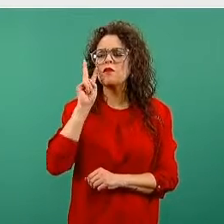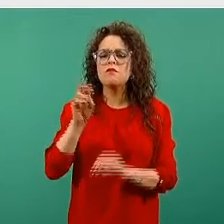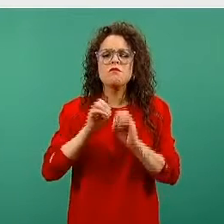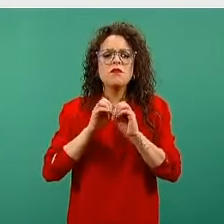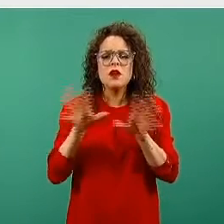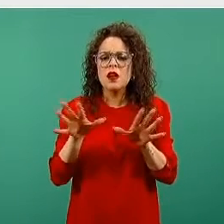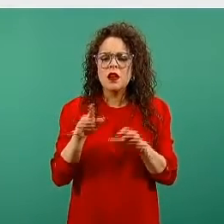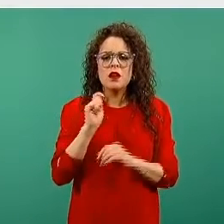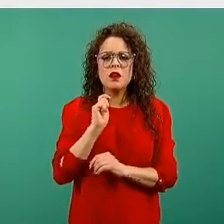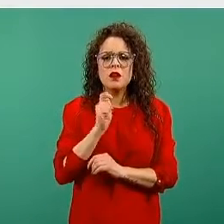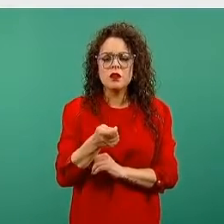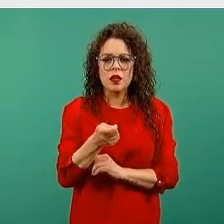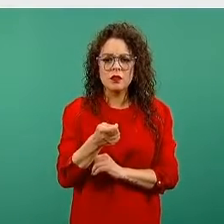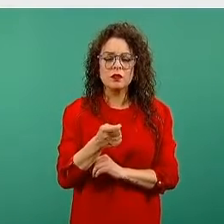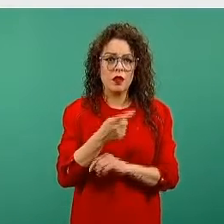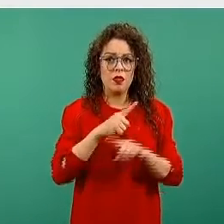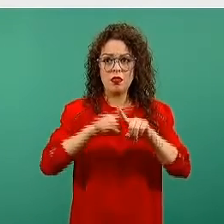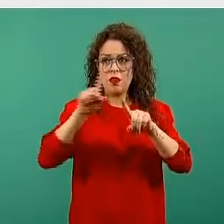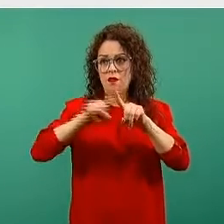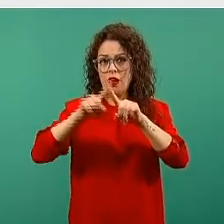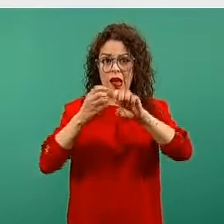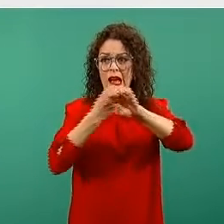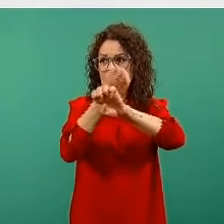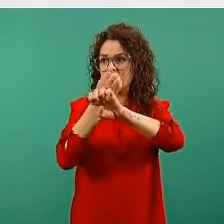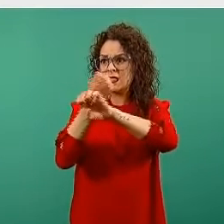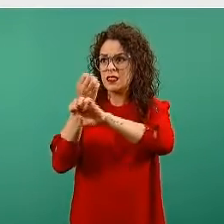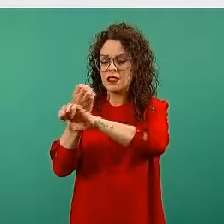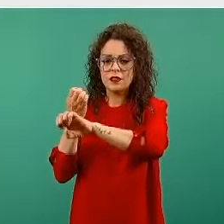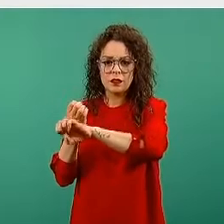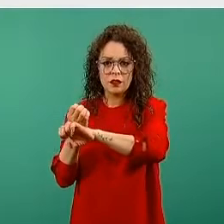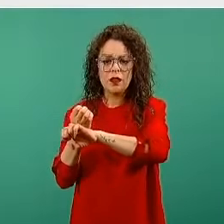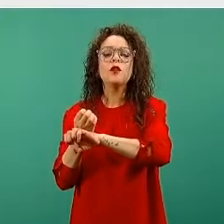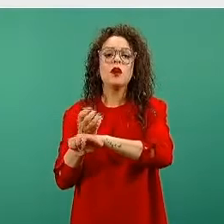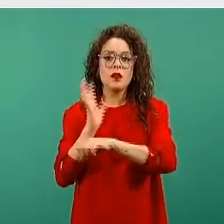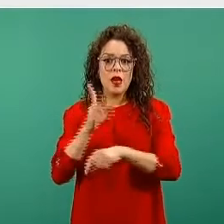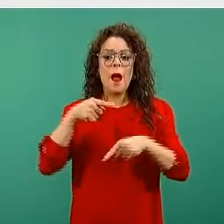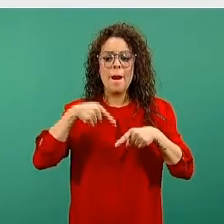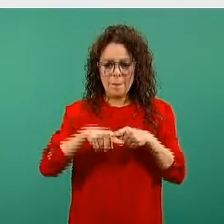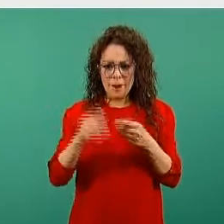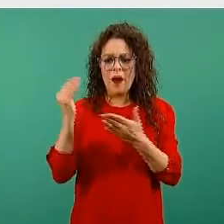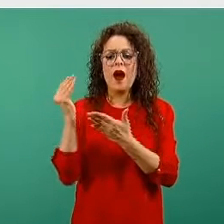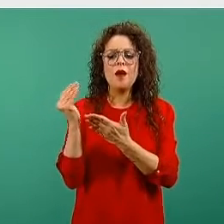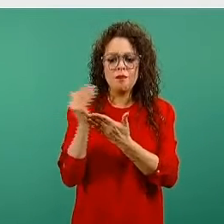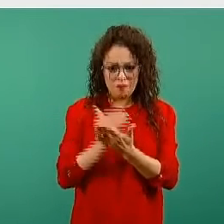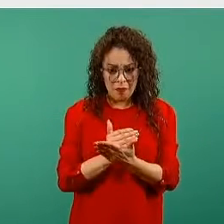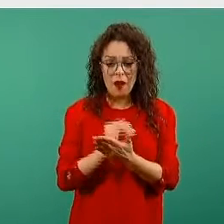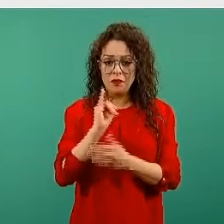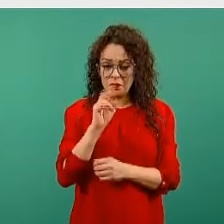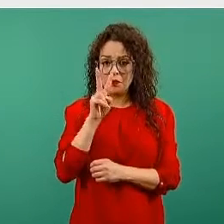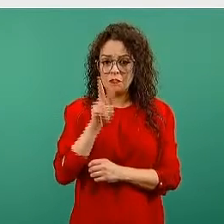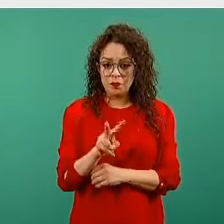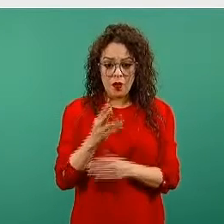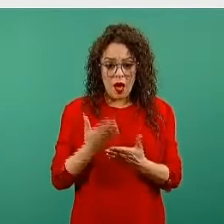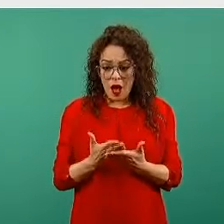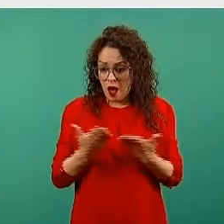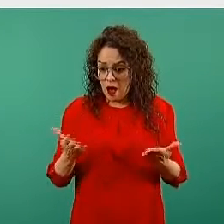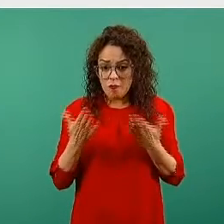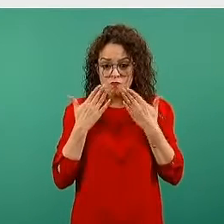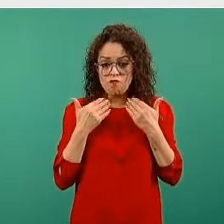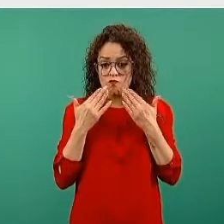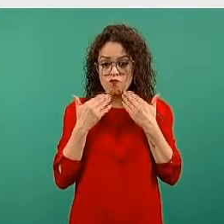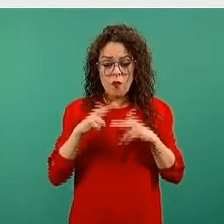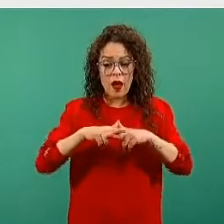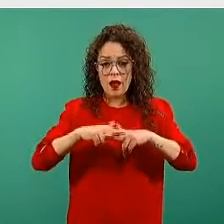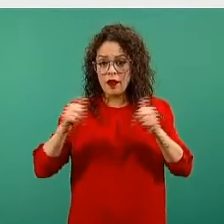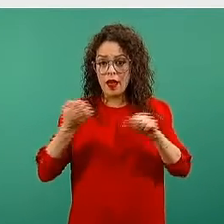comportamiento a nivel de las entidades federativas inclusive disminuyó, porque ahora no tenemos ninguna entidad federativa